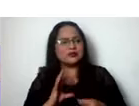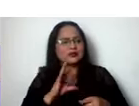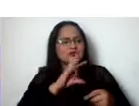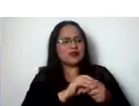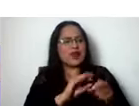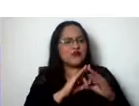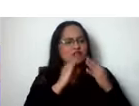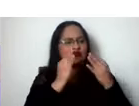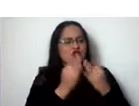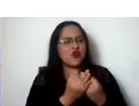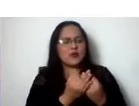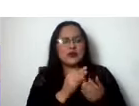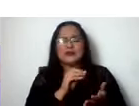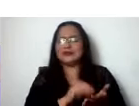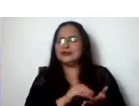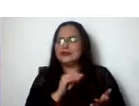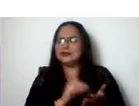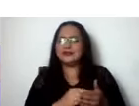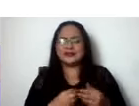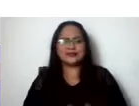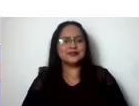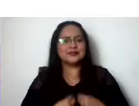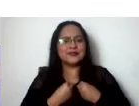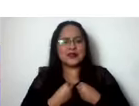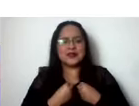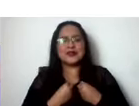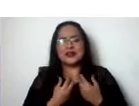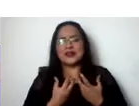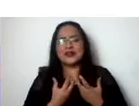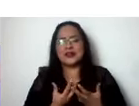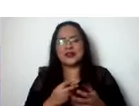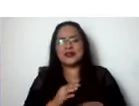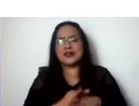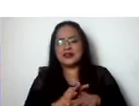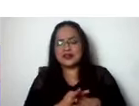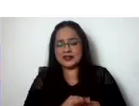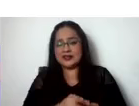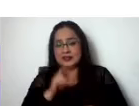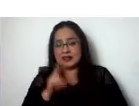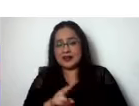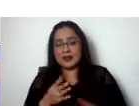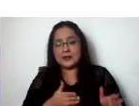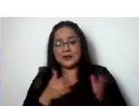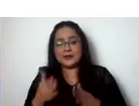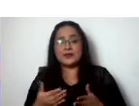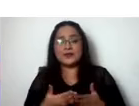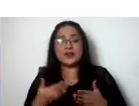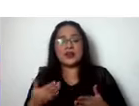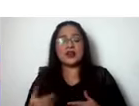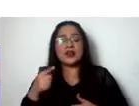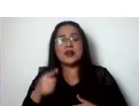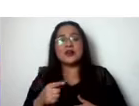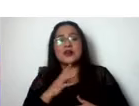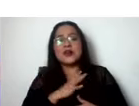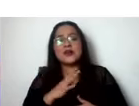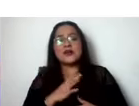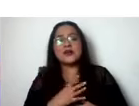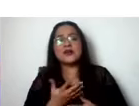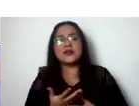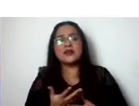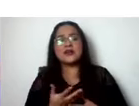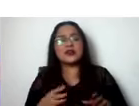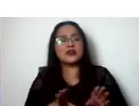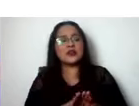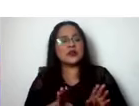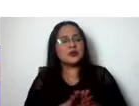esquema que sigues viviendo en la realidad. El título de tu obra, ¿cómo lo dimensionas? ¿Qué